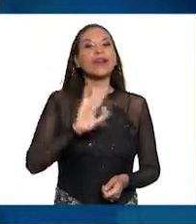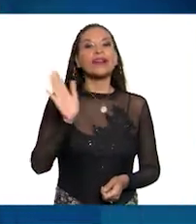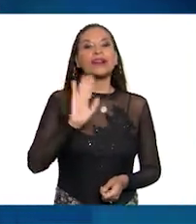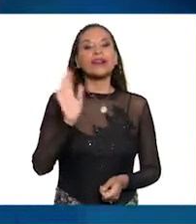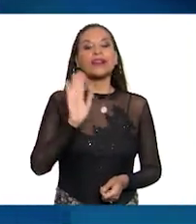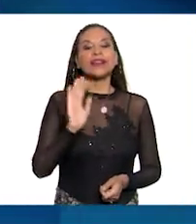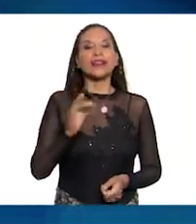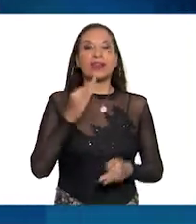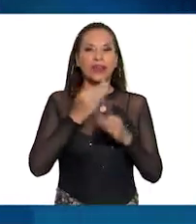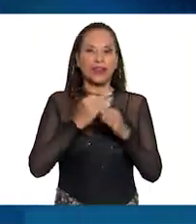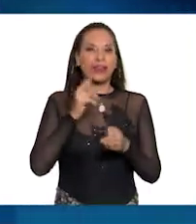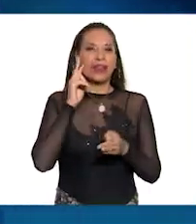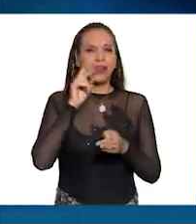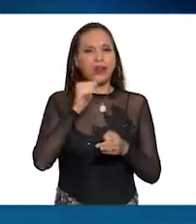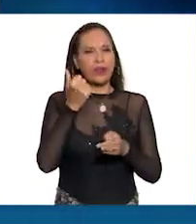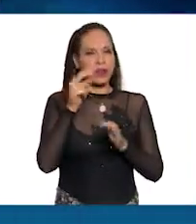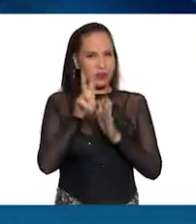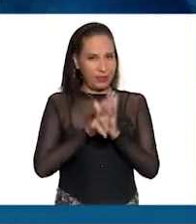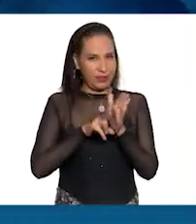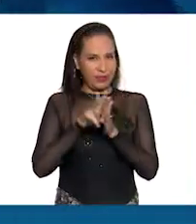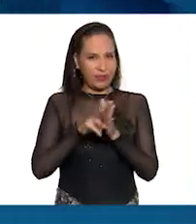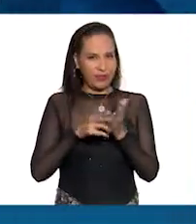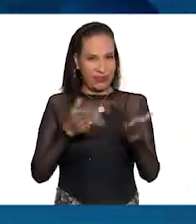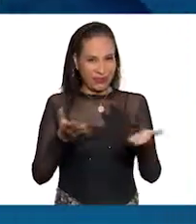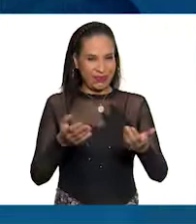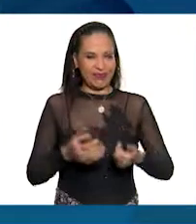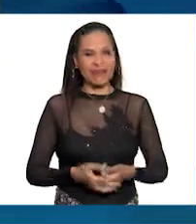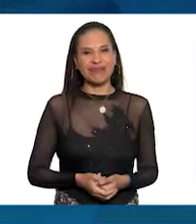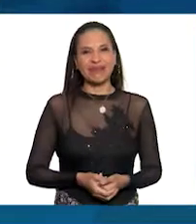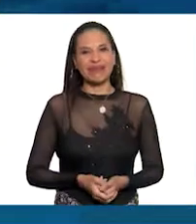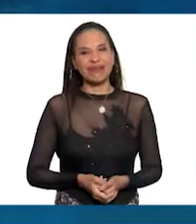¡Hola! ¡Vamos a ver el siguiente video!